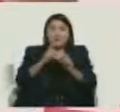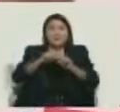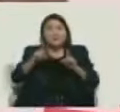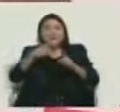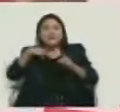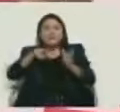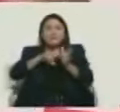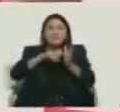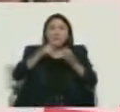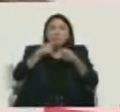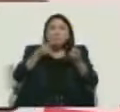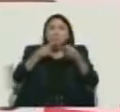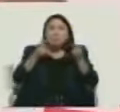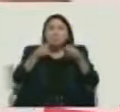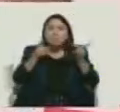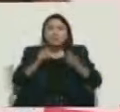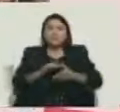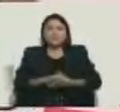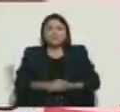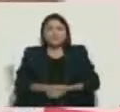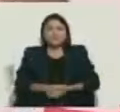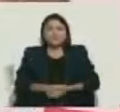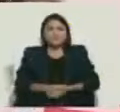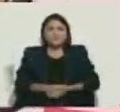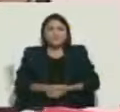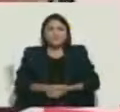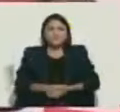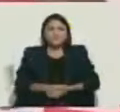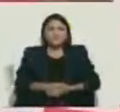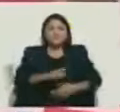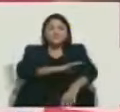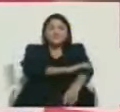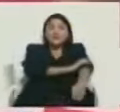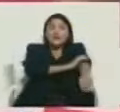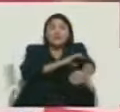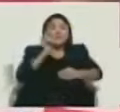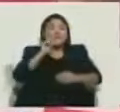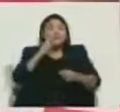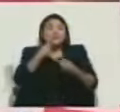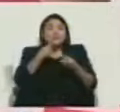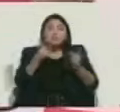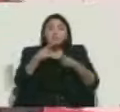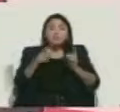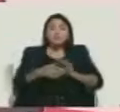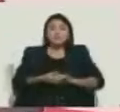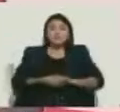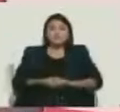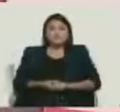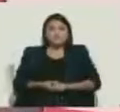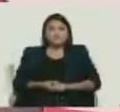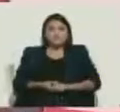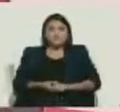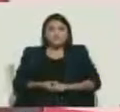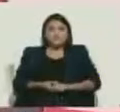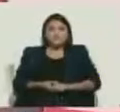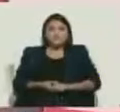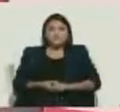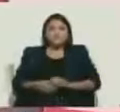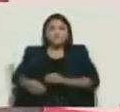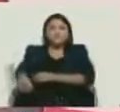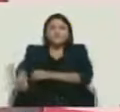Así es el mecanismo. Así es el mecanismo de la repetición de la mentira y se convierte... ¿Quién echa para atrás eso después? No hay